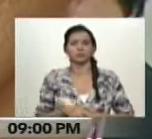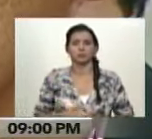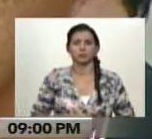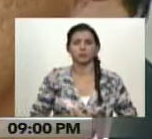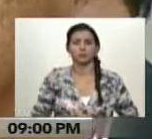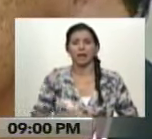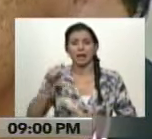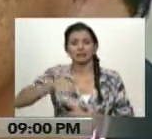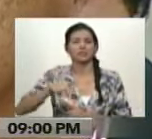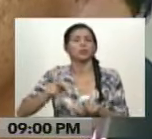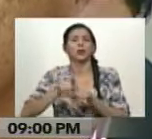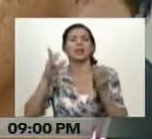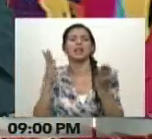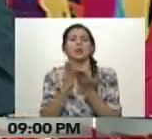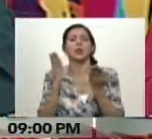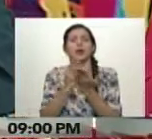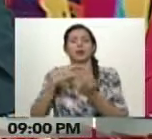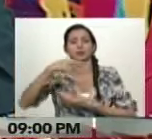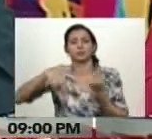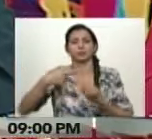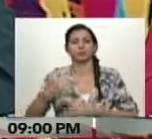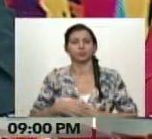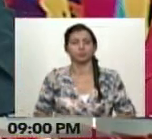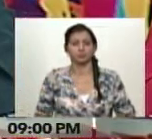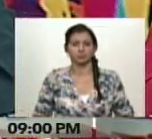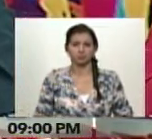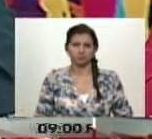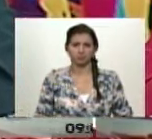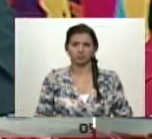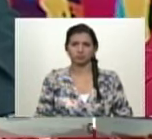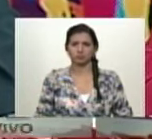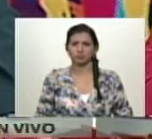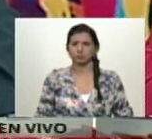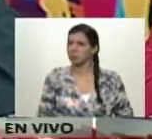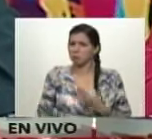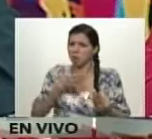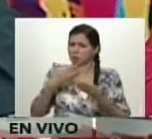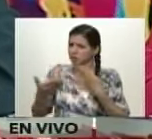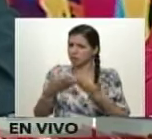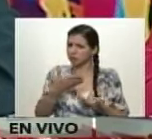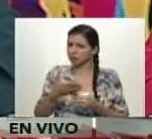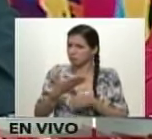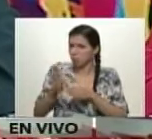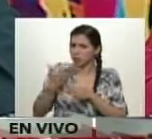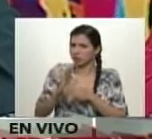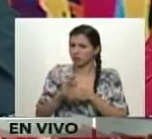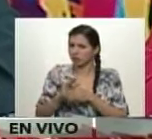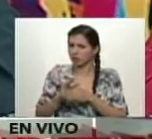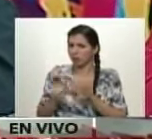de revolución que es el Partido Socialista Unido de Venezuela? ¿No nos importa?